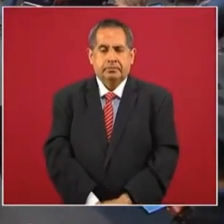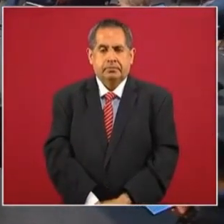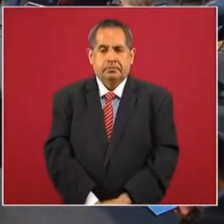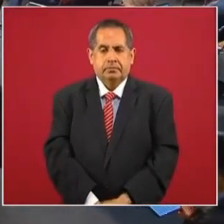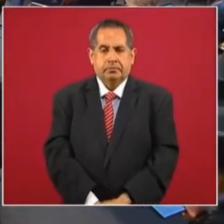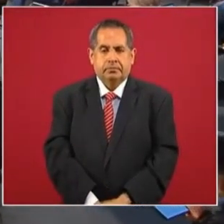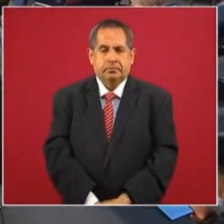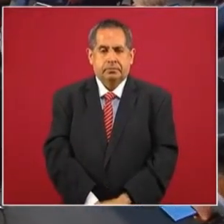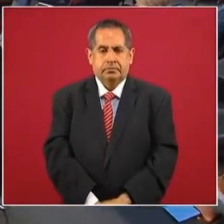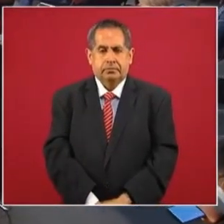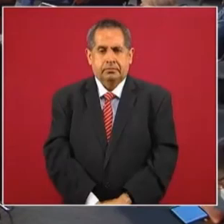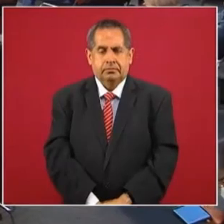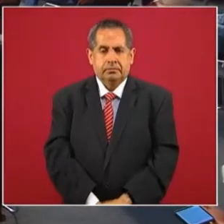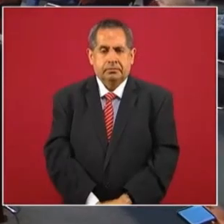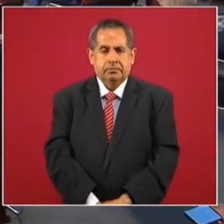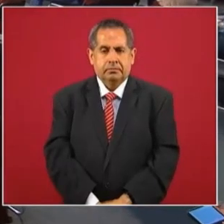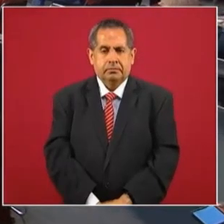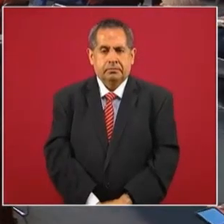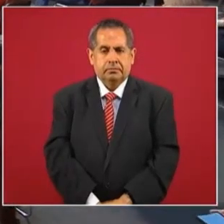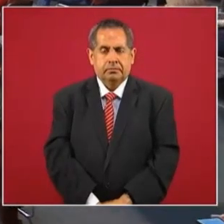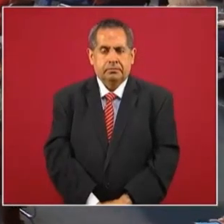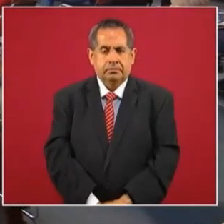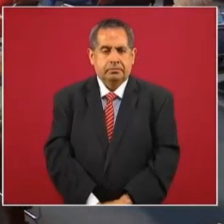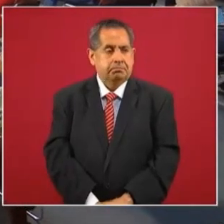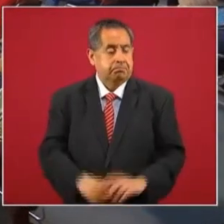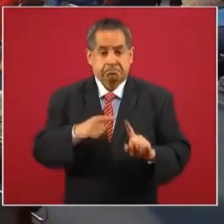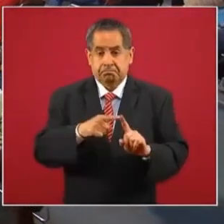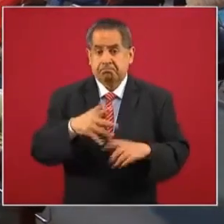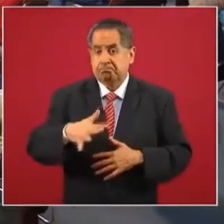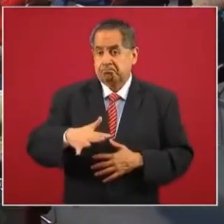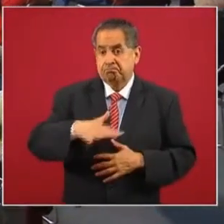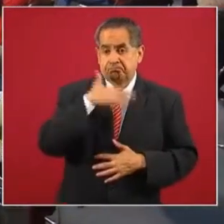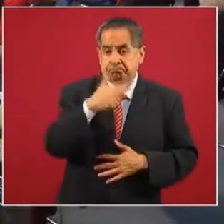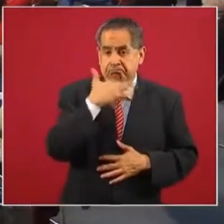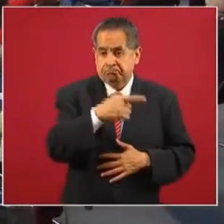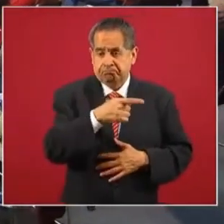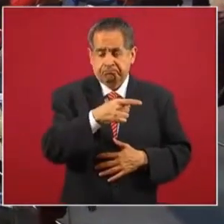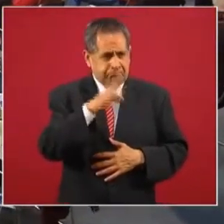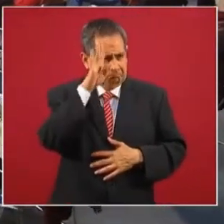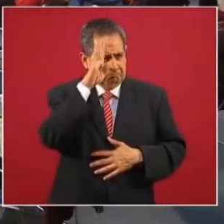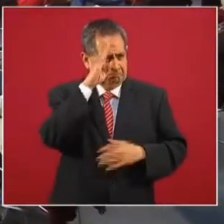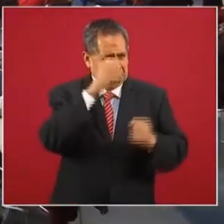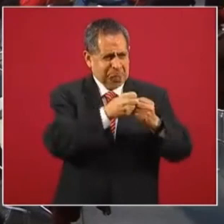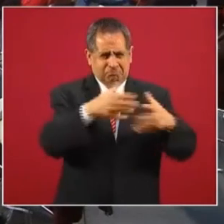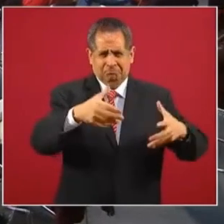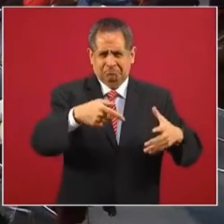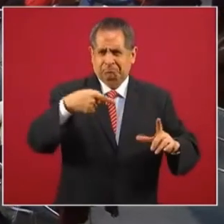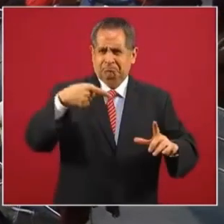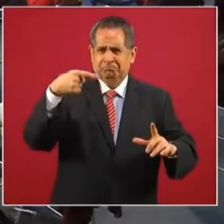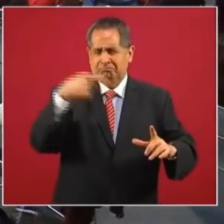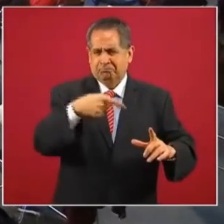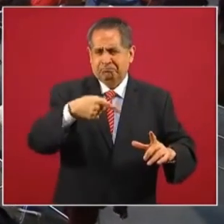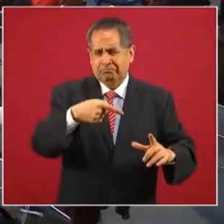En el periodo neoliberal, la corrupción se convirtió en la